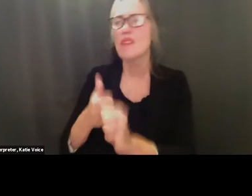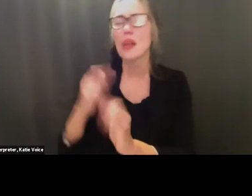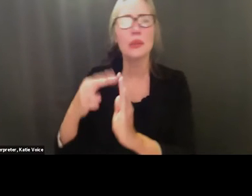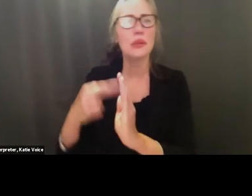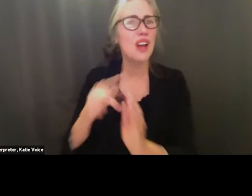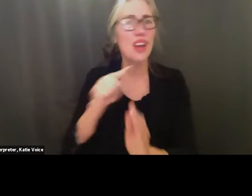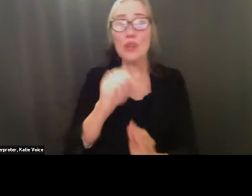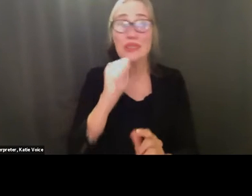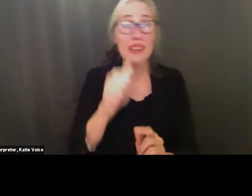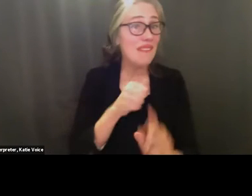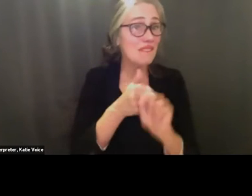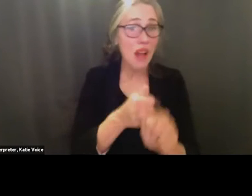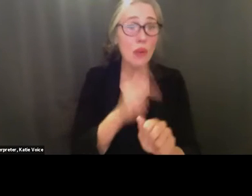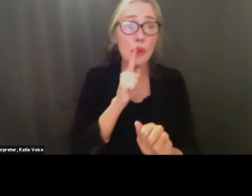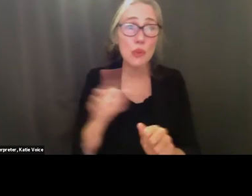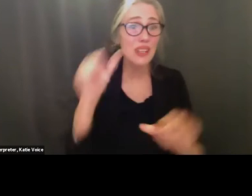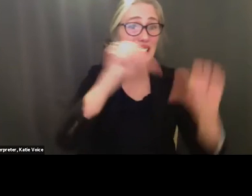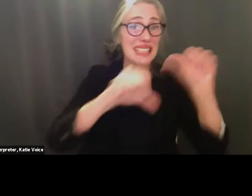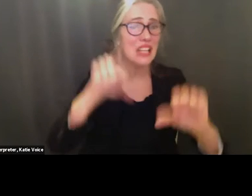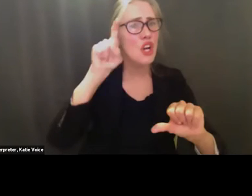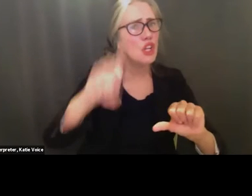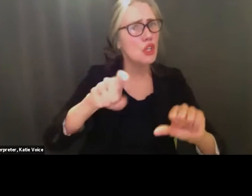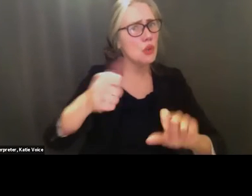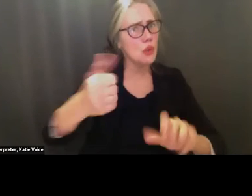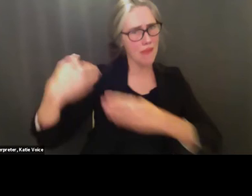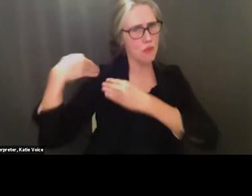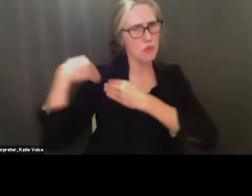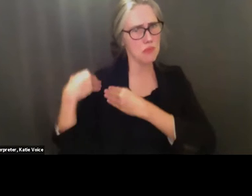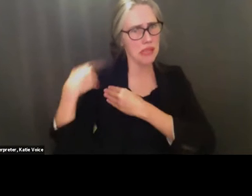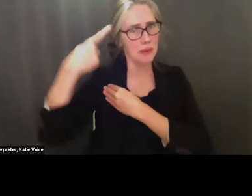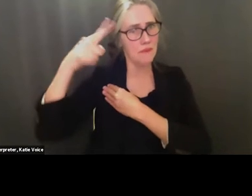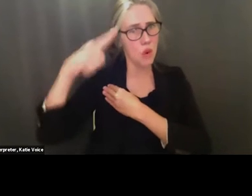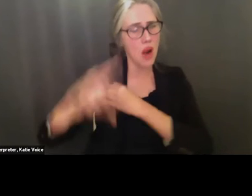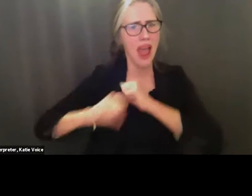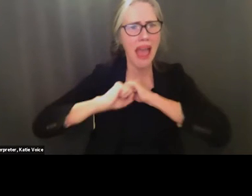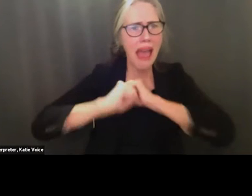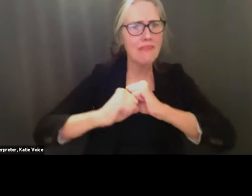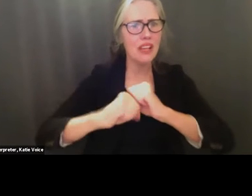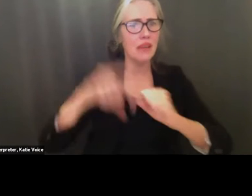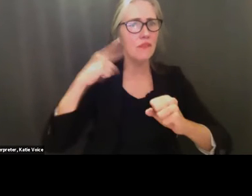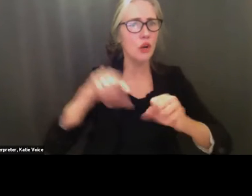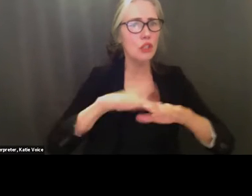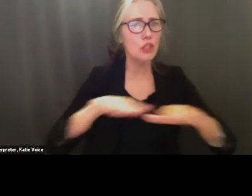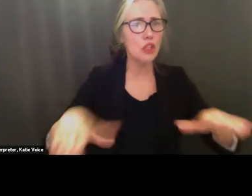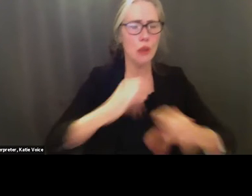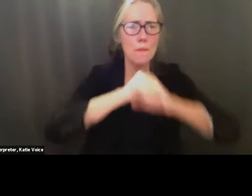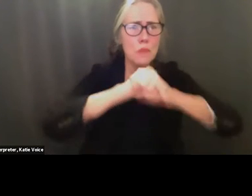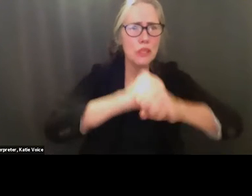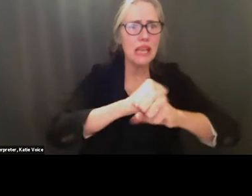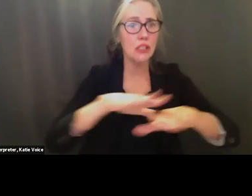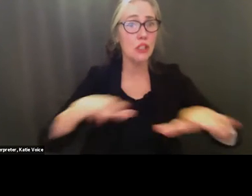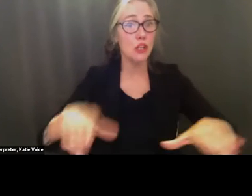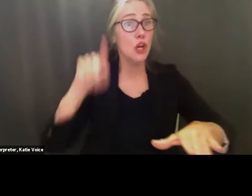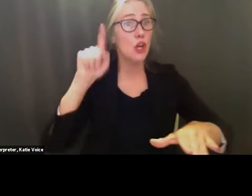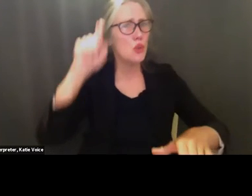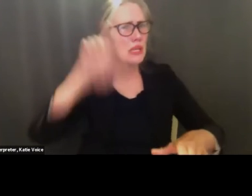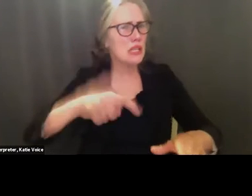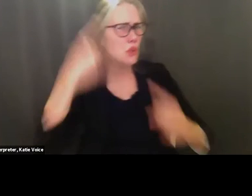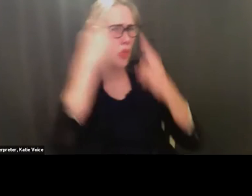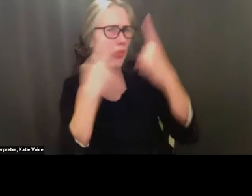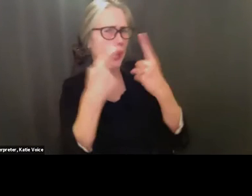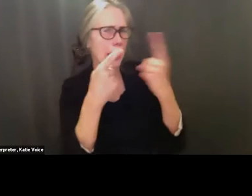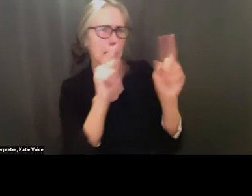ciencia verdadera. Tienen que abogar por nosotros y proteger a nuestros niños. Y es muy importante que ustedes